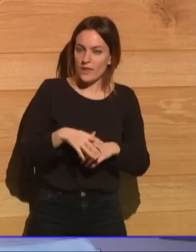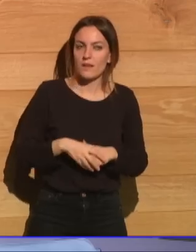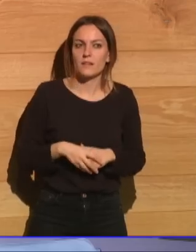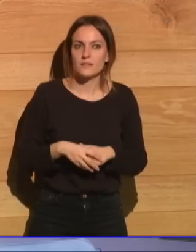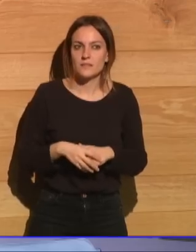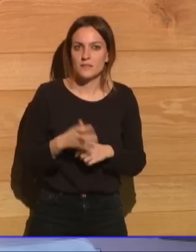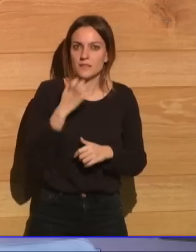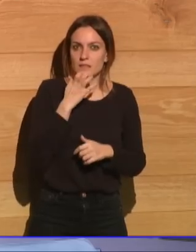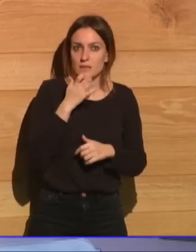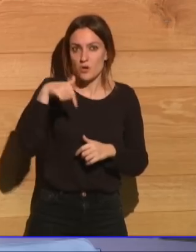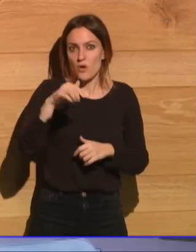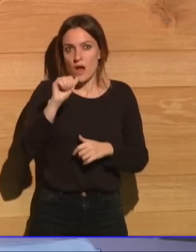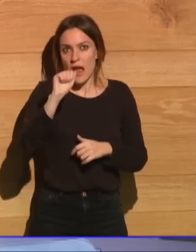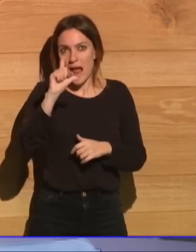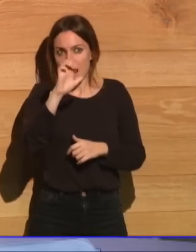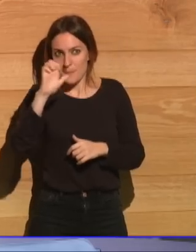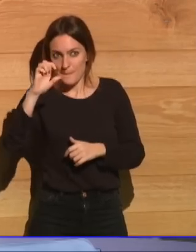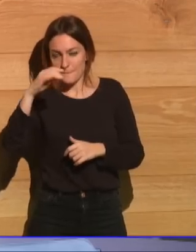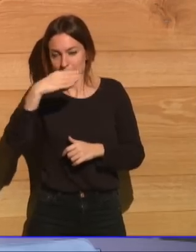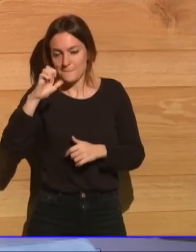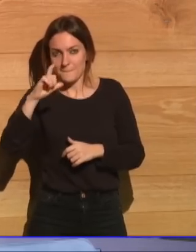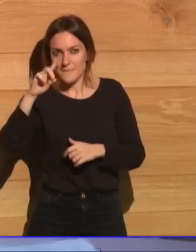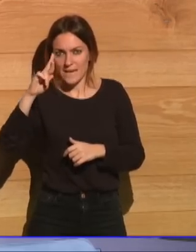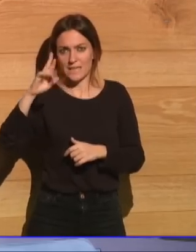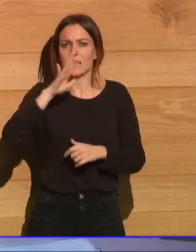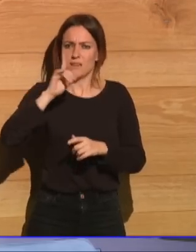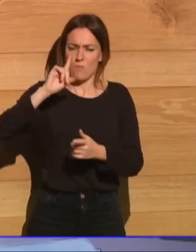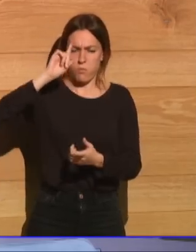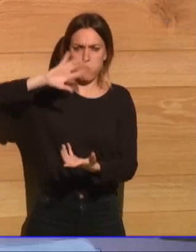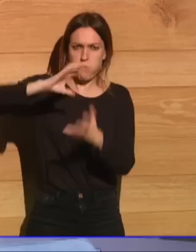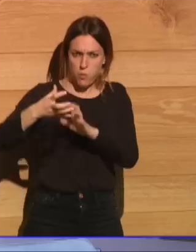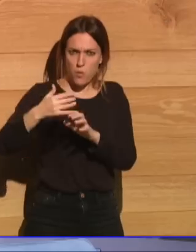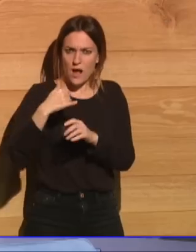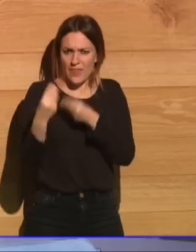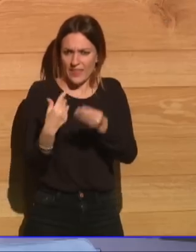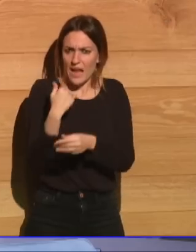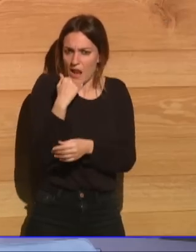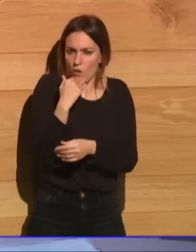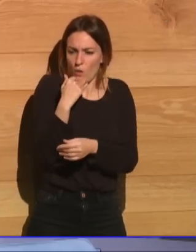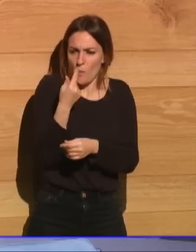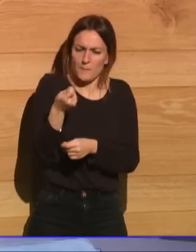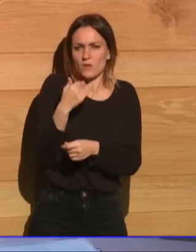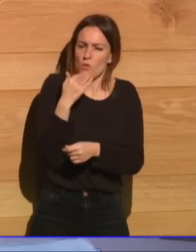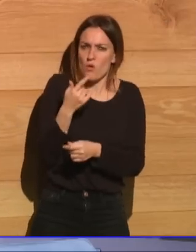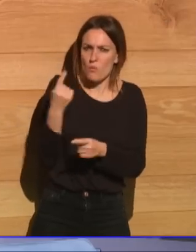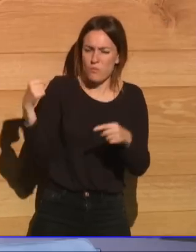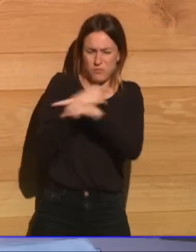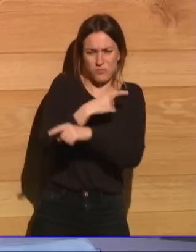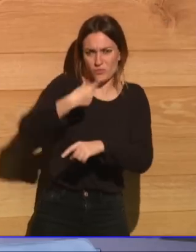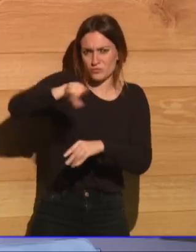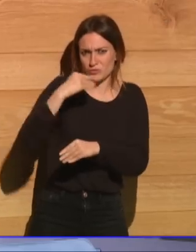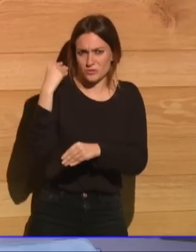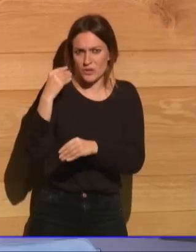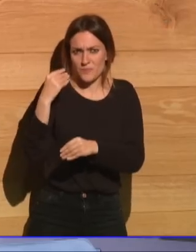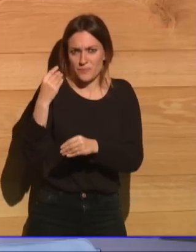enloquece Albert Finney en un momento dado en una fiesta y hace algo que parece lo contrario a lo que teóricamente iba a hacer o a lo que parece